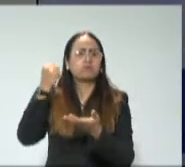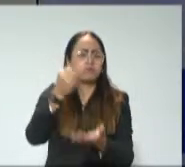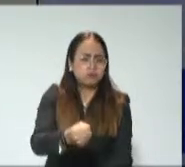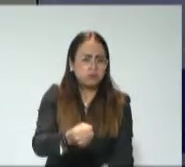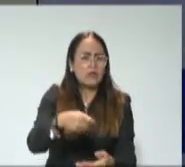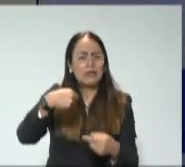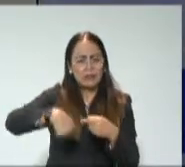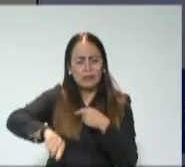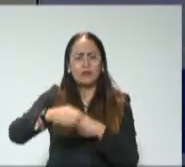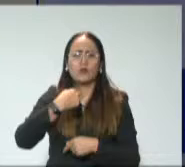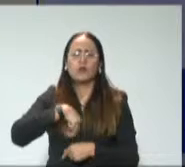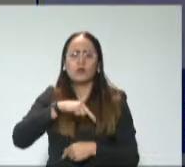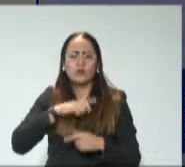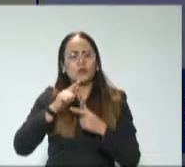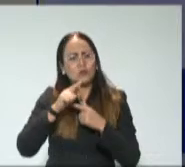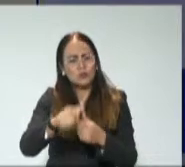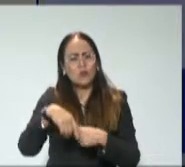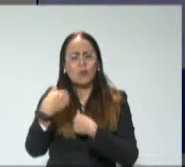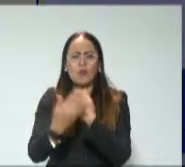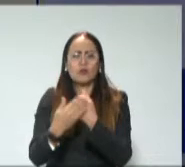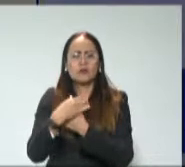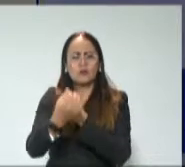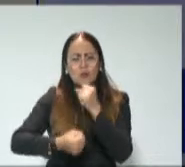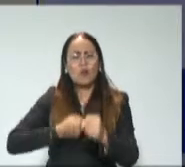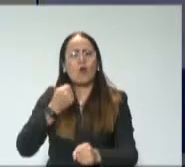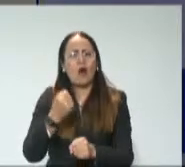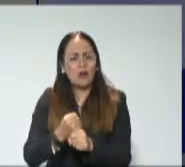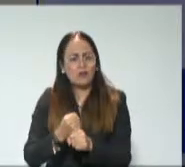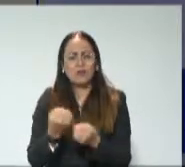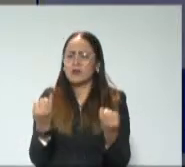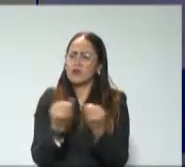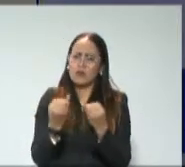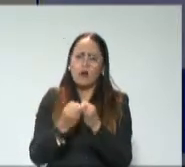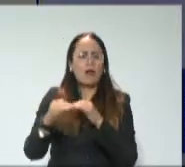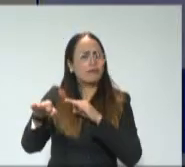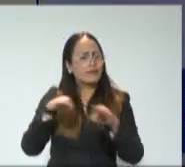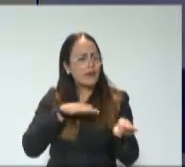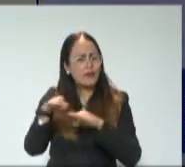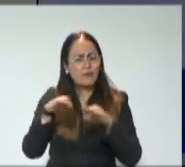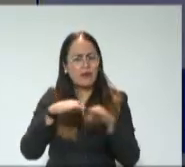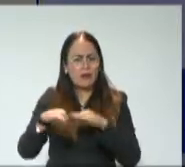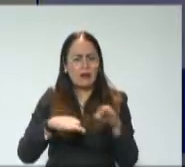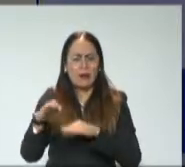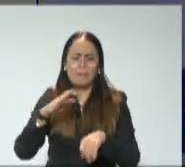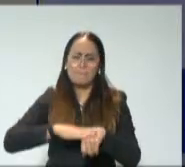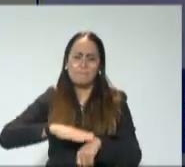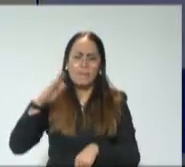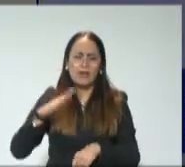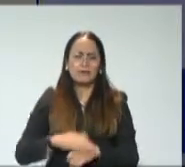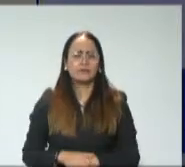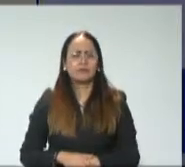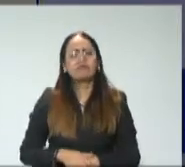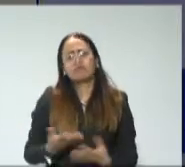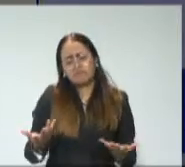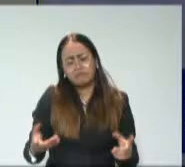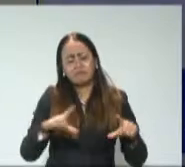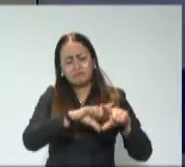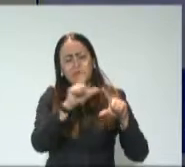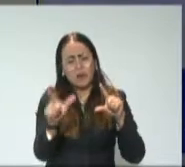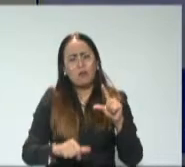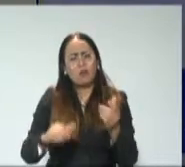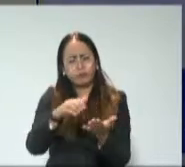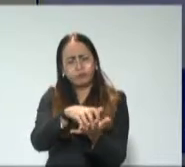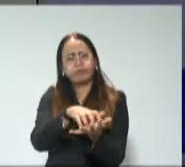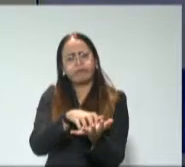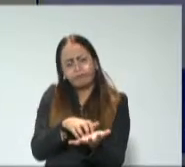permitirá continuar para el próximo año sin dejar de hacerlo importante aún más con menos como la austeridad republicana que hay que decirlo